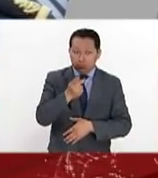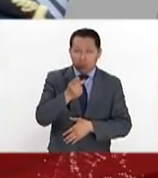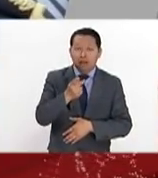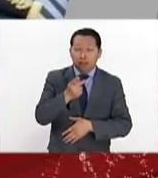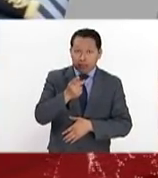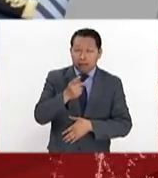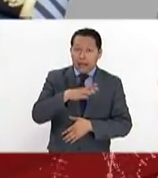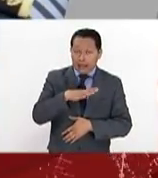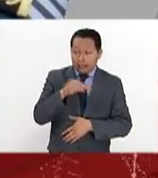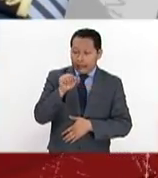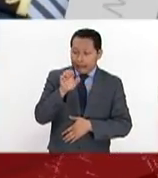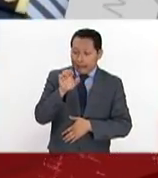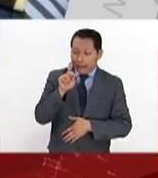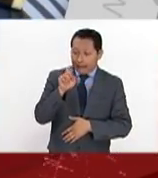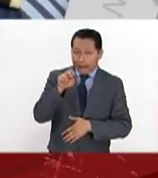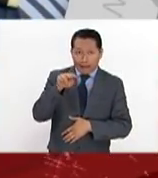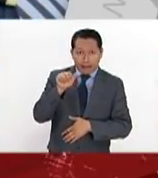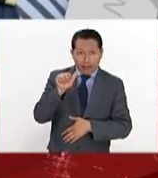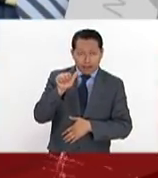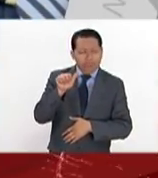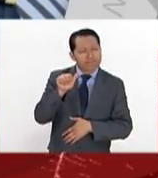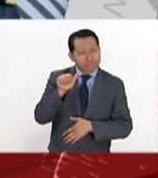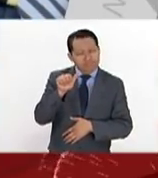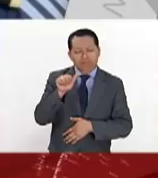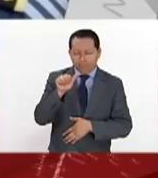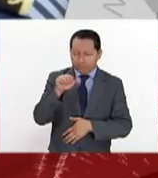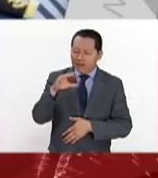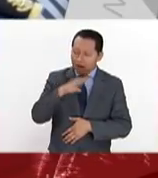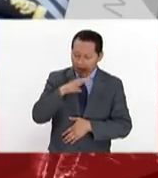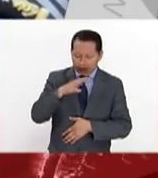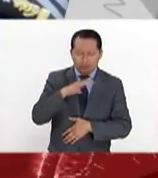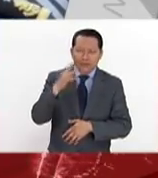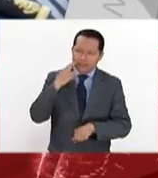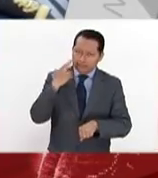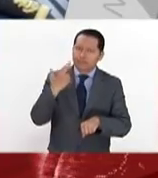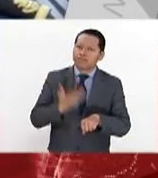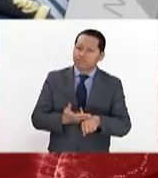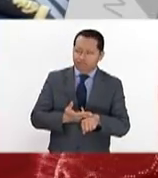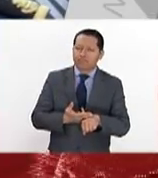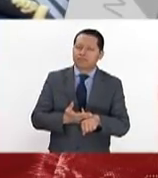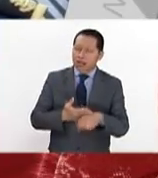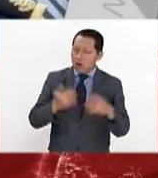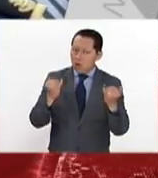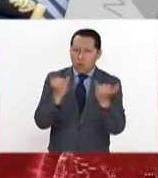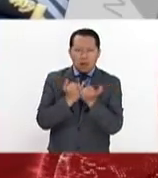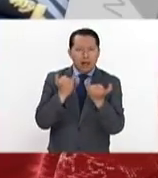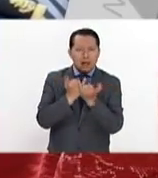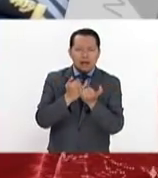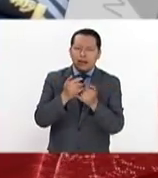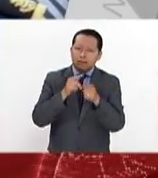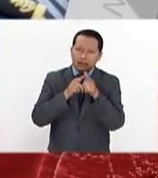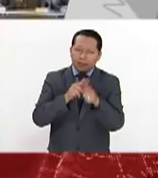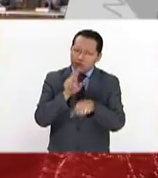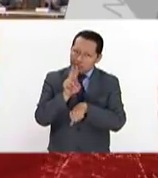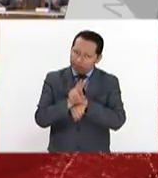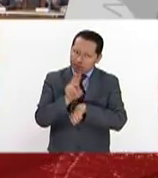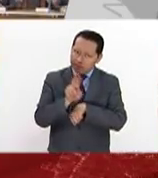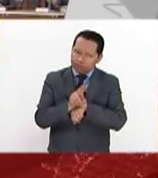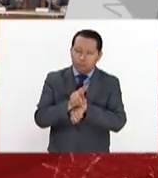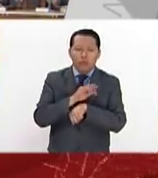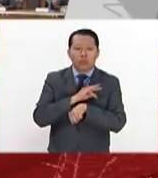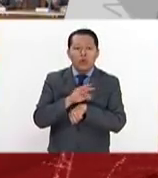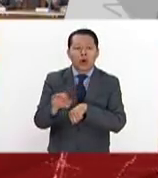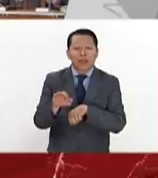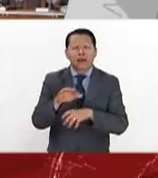Secretaría de la Defensa Nacional asume su responsabilidad y estará muy pendiente de que reciban